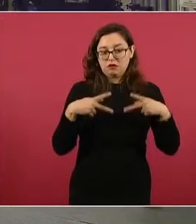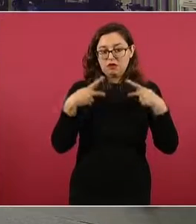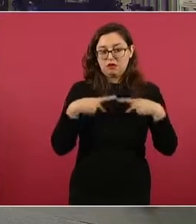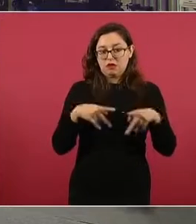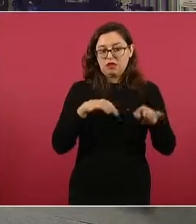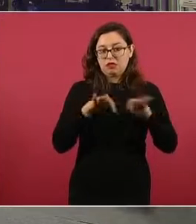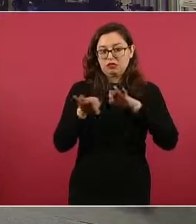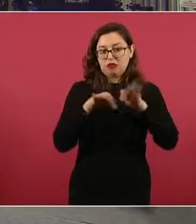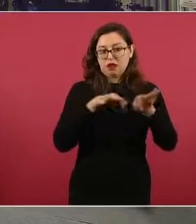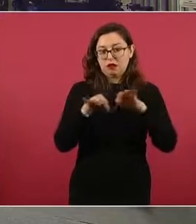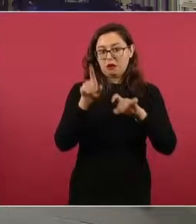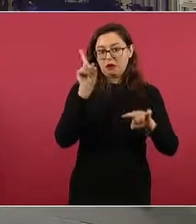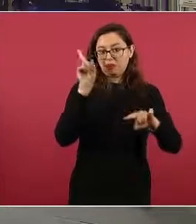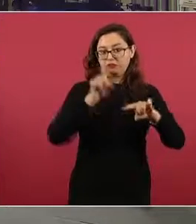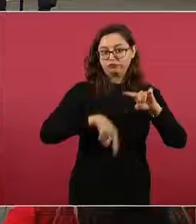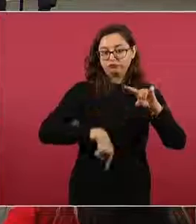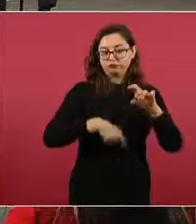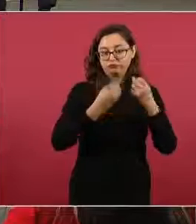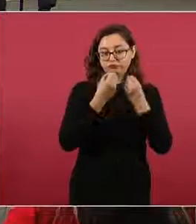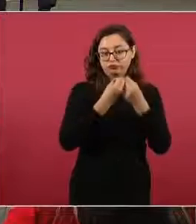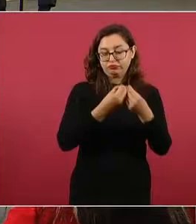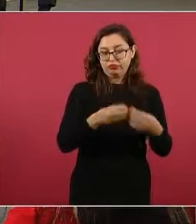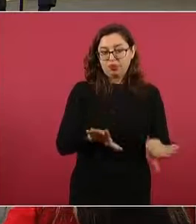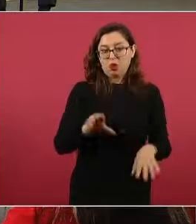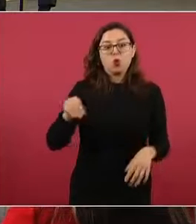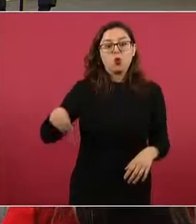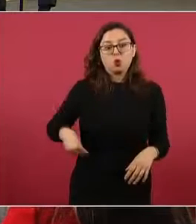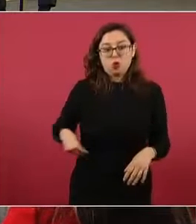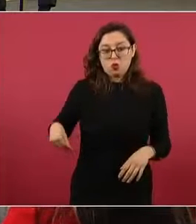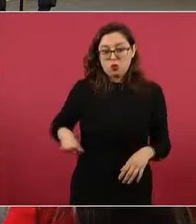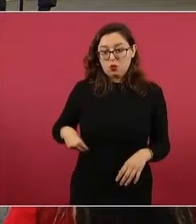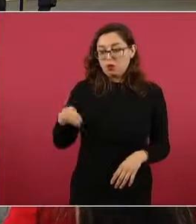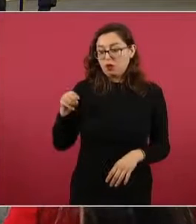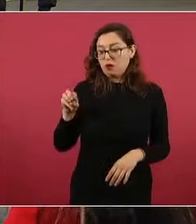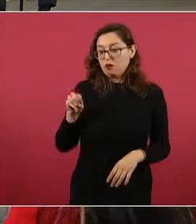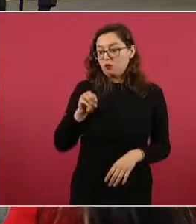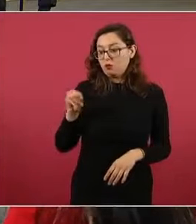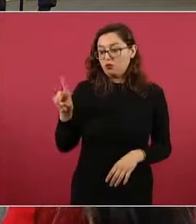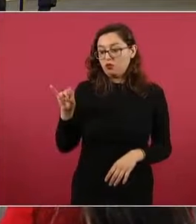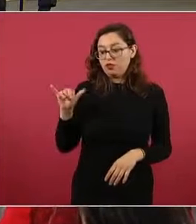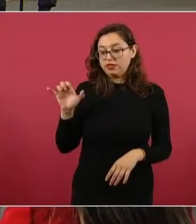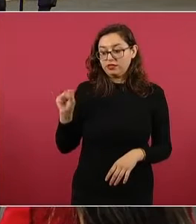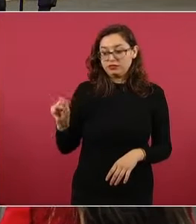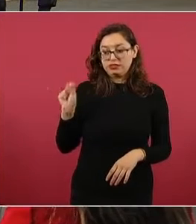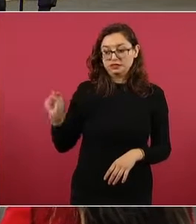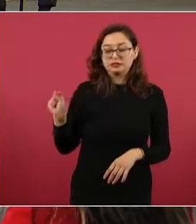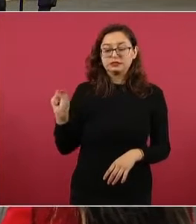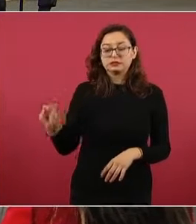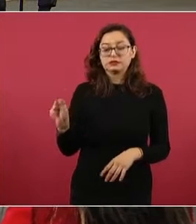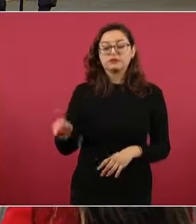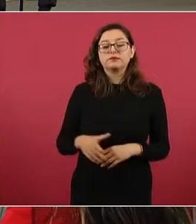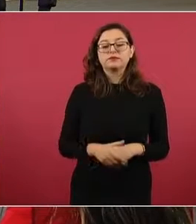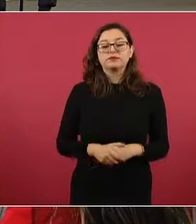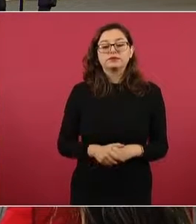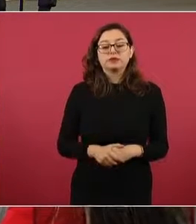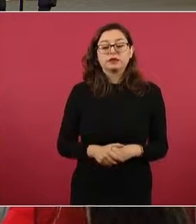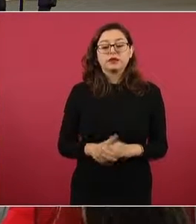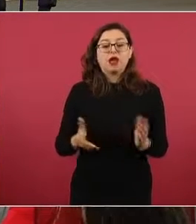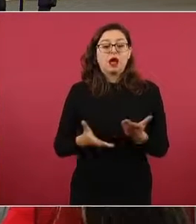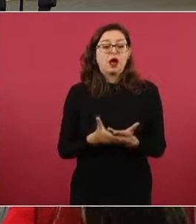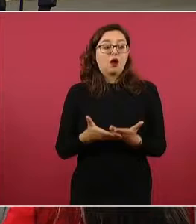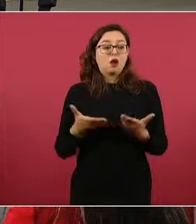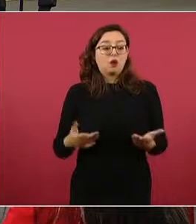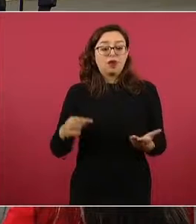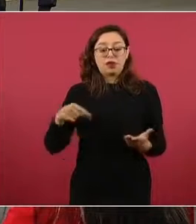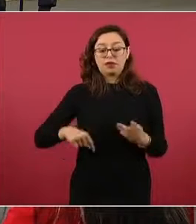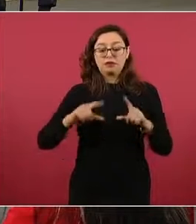por esta situación. Entonces, en México, el Fondo Monetario